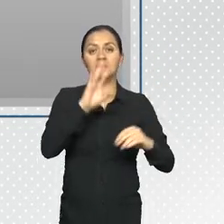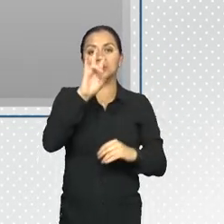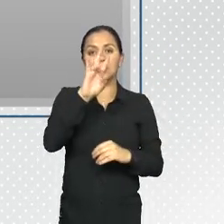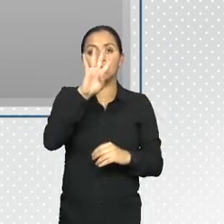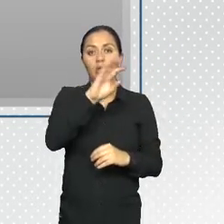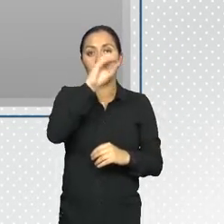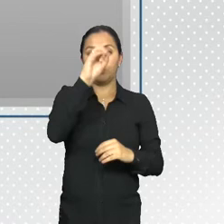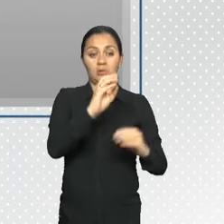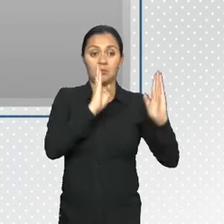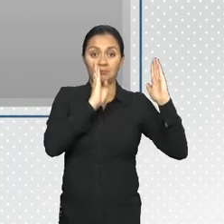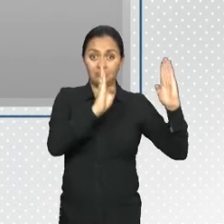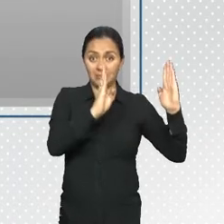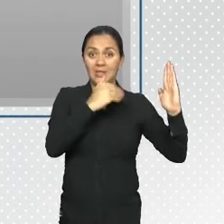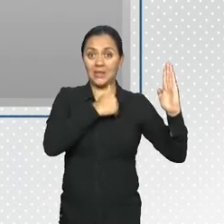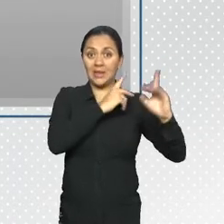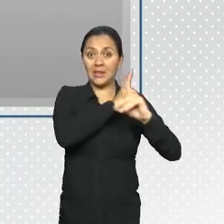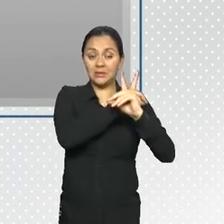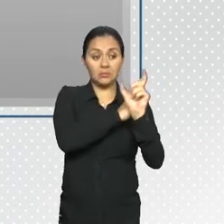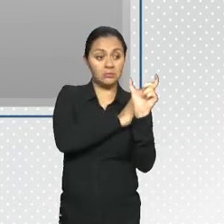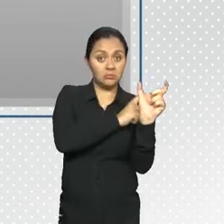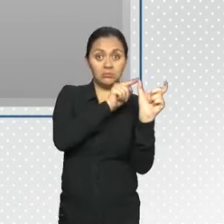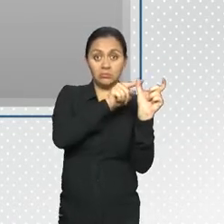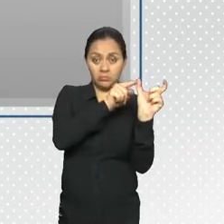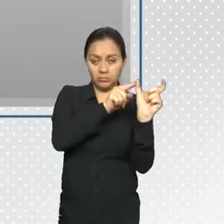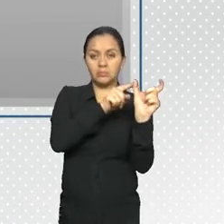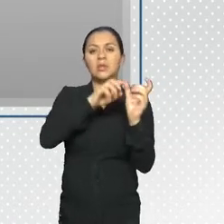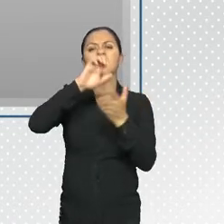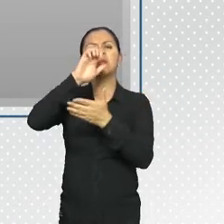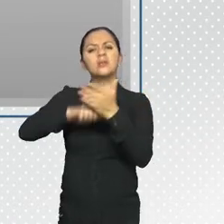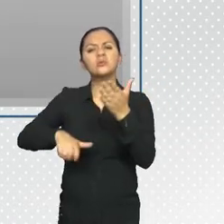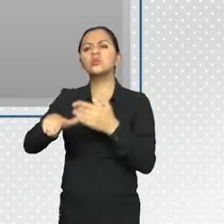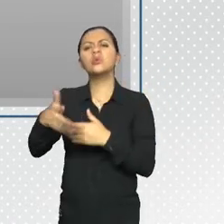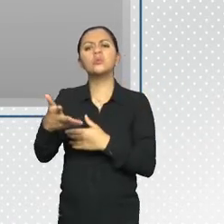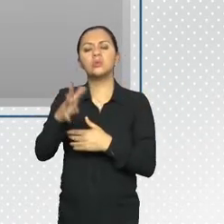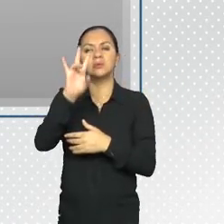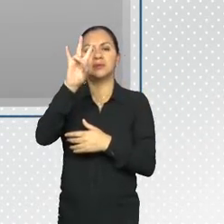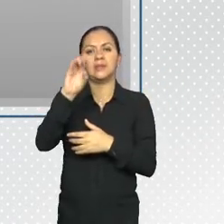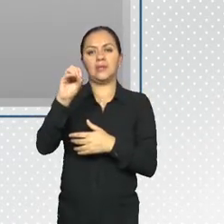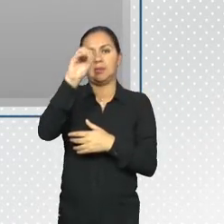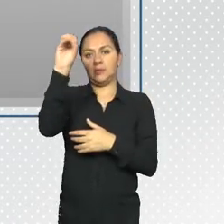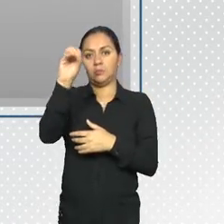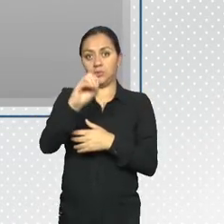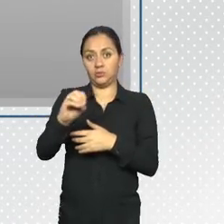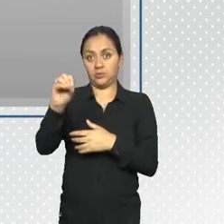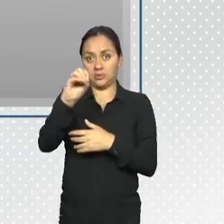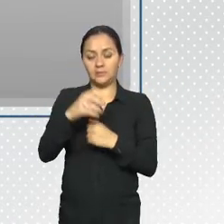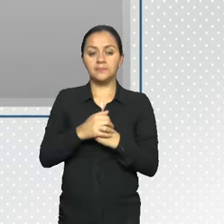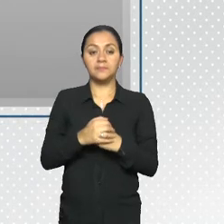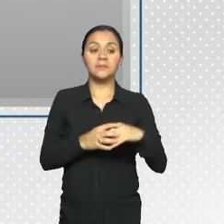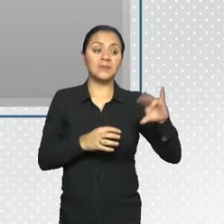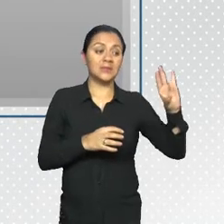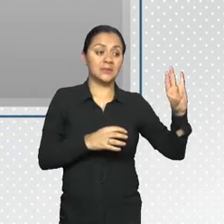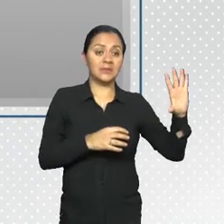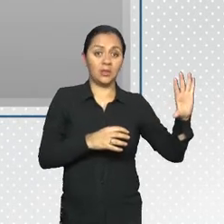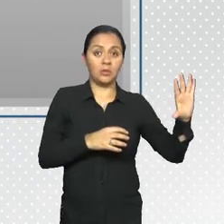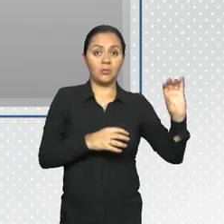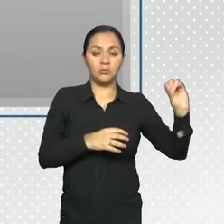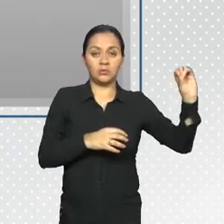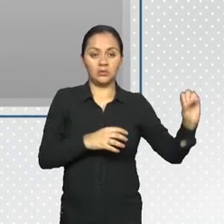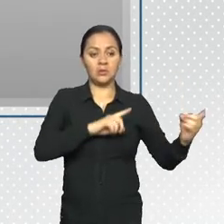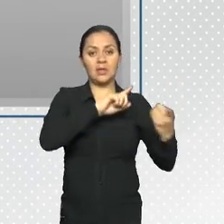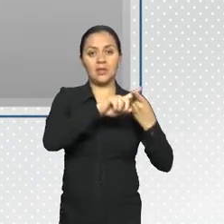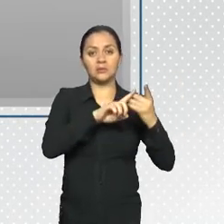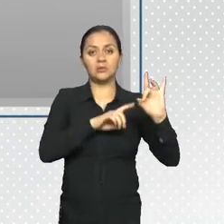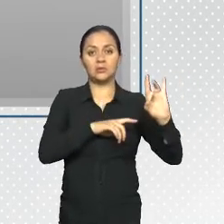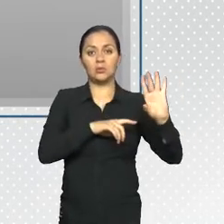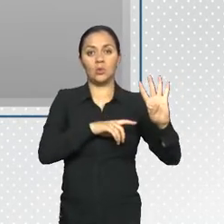74% se obtiene un porcentaje de aplicación de descuento del 70%. el 75% al 84% de grado